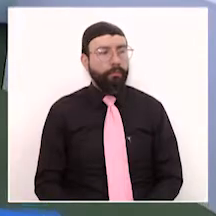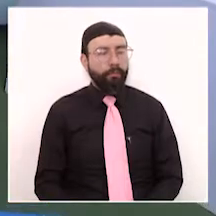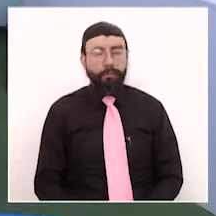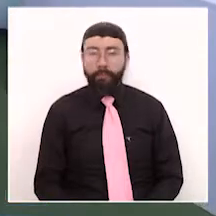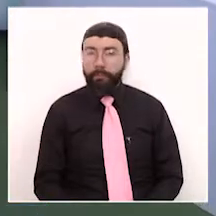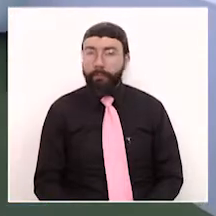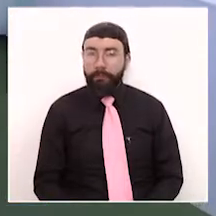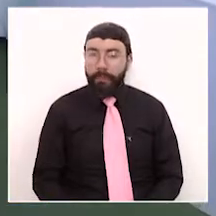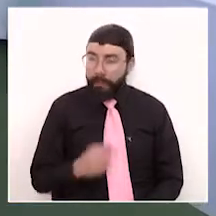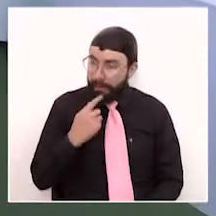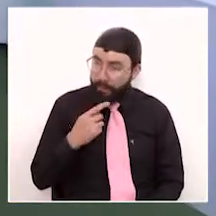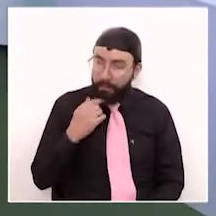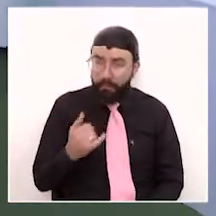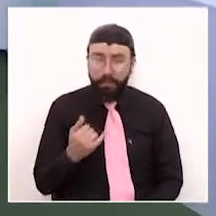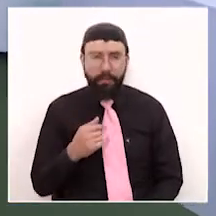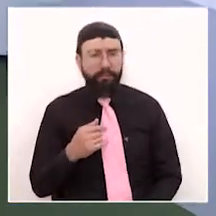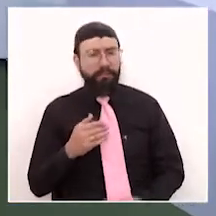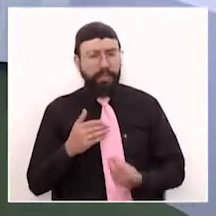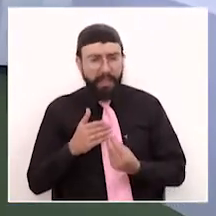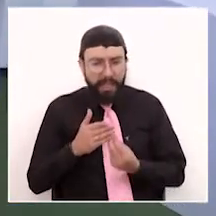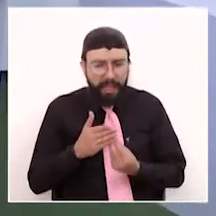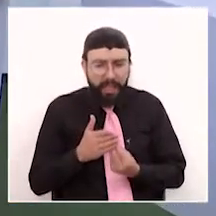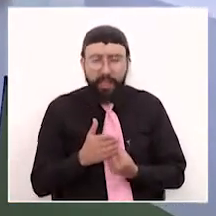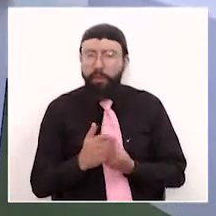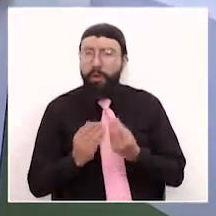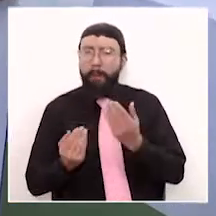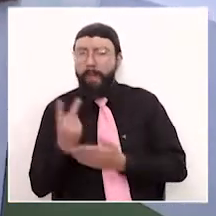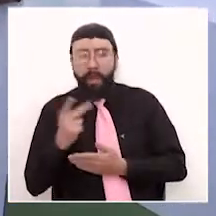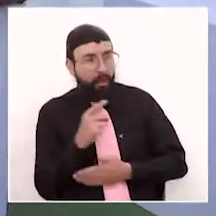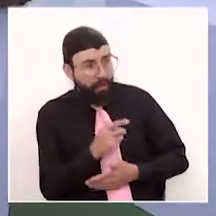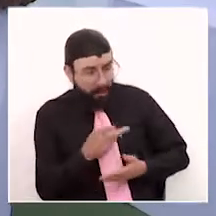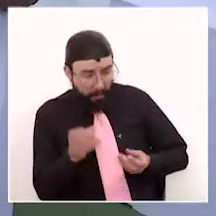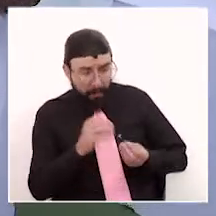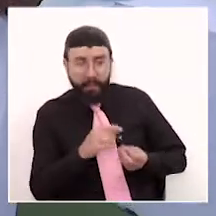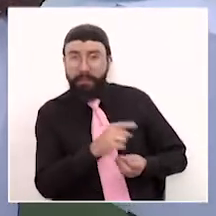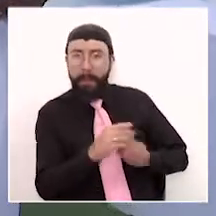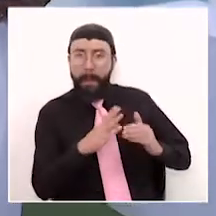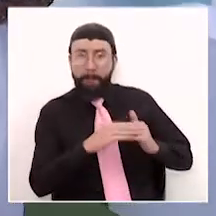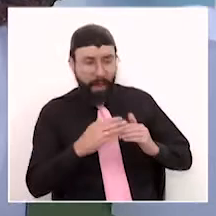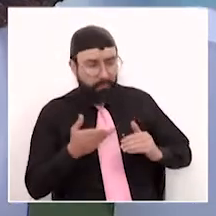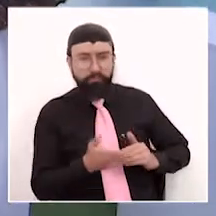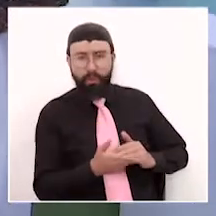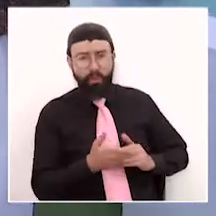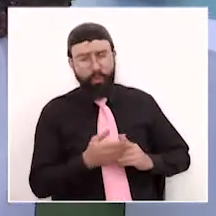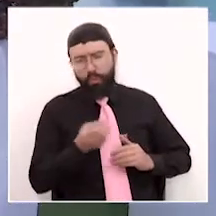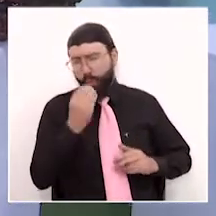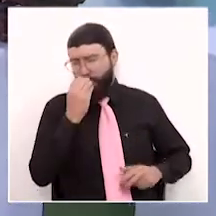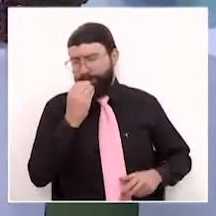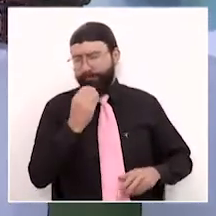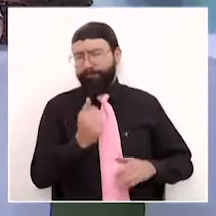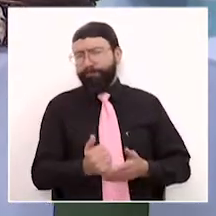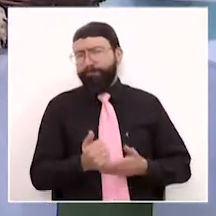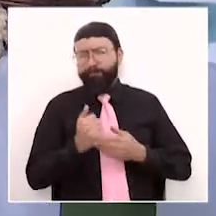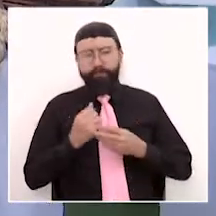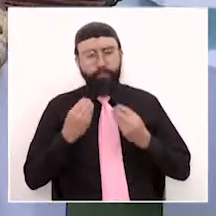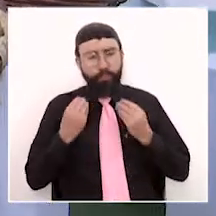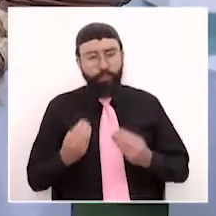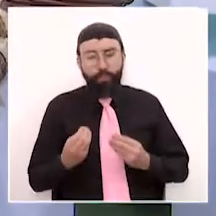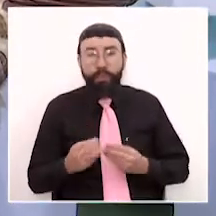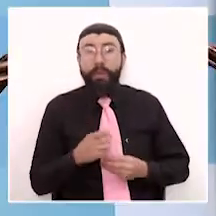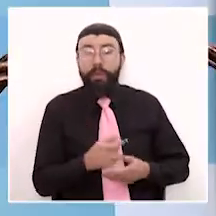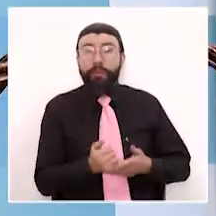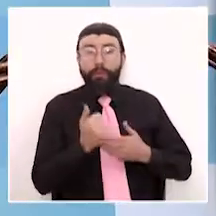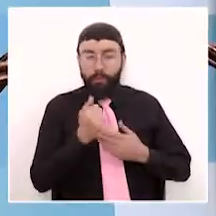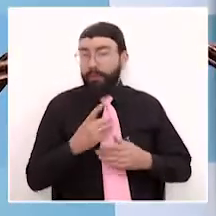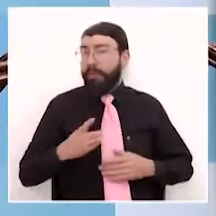Puedo decirles que ese queso vegano con un pan de estos que estamos viendo aquí es un complemento fantástico para un